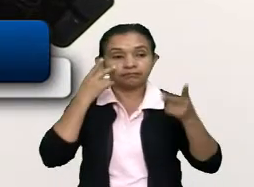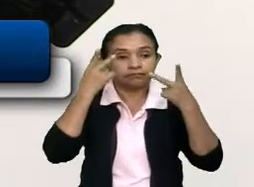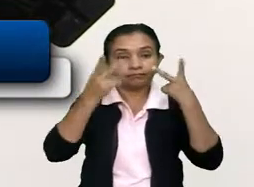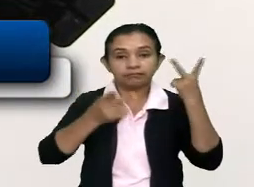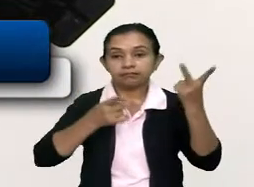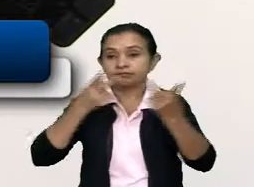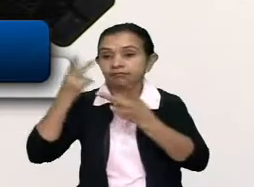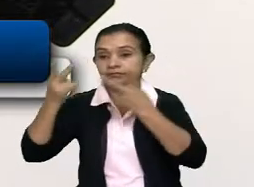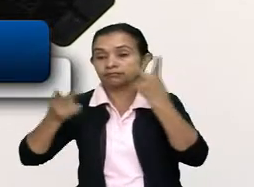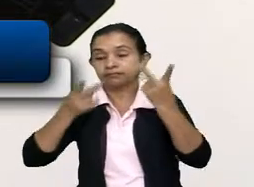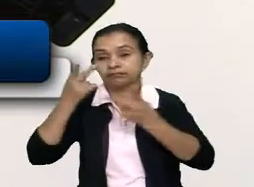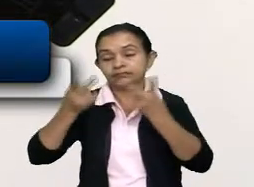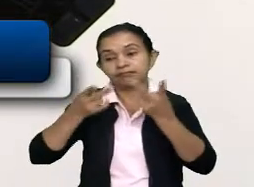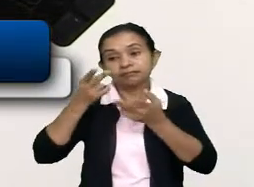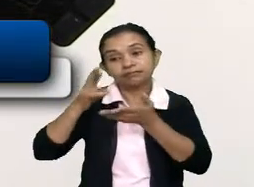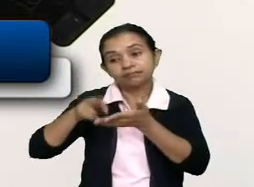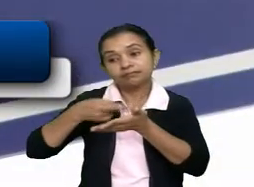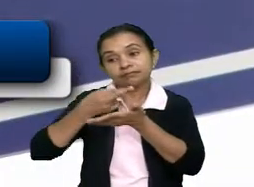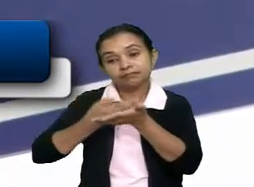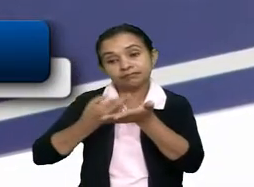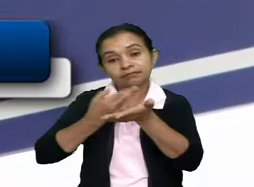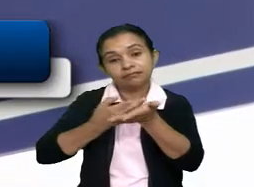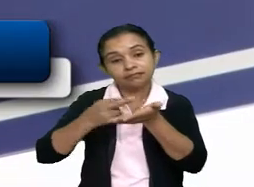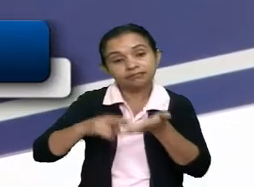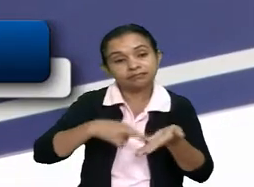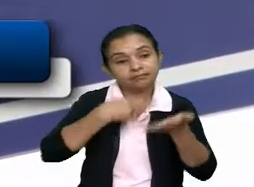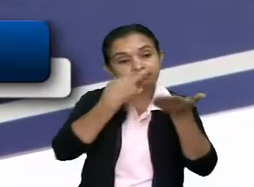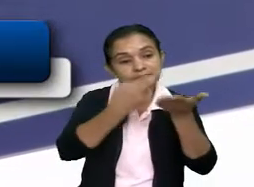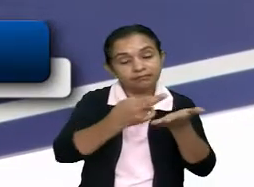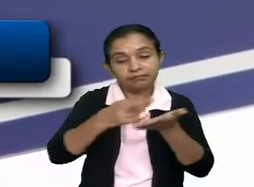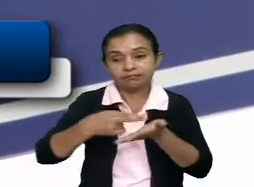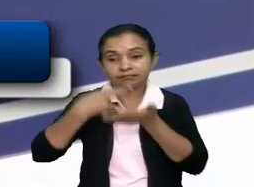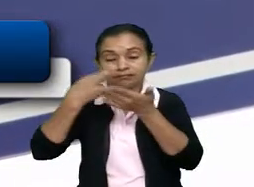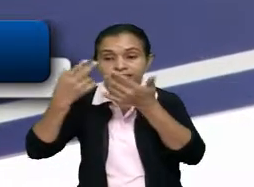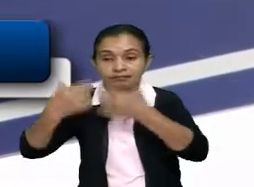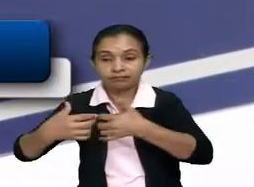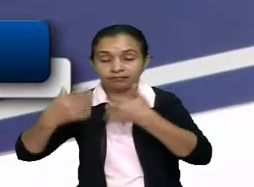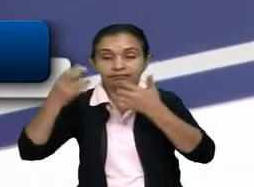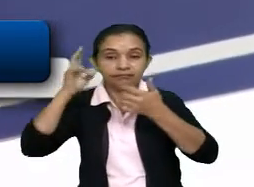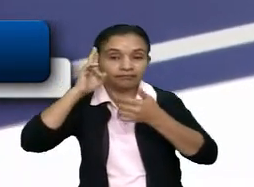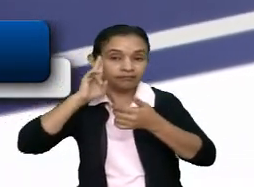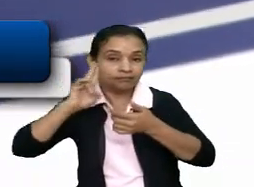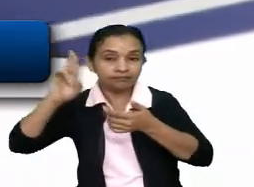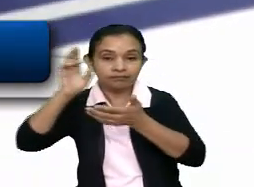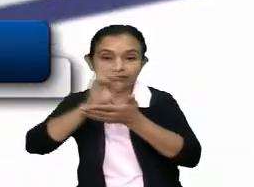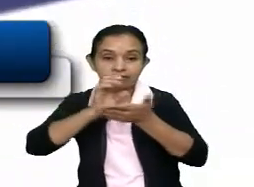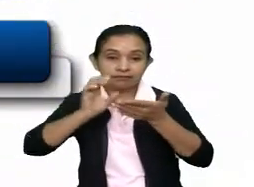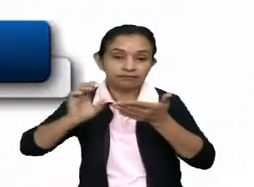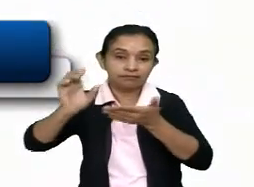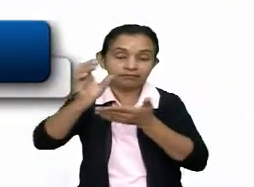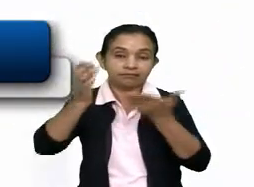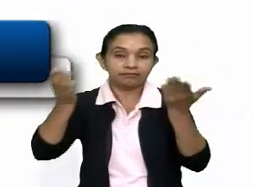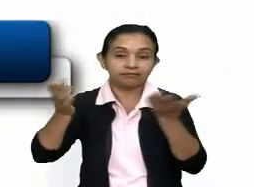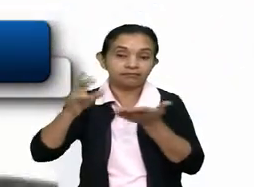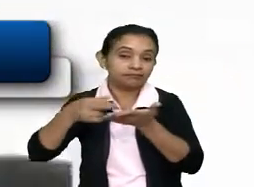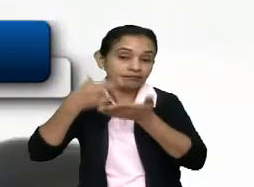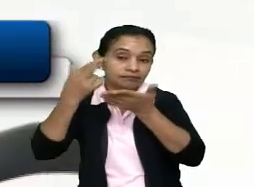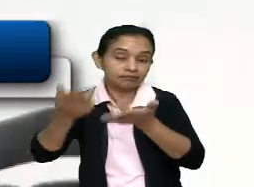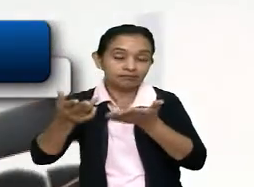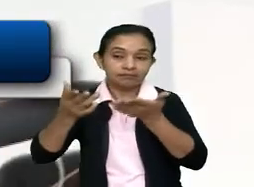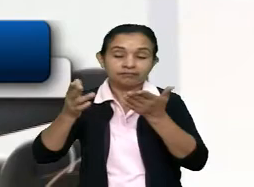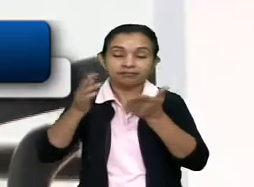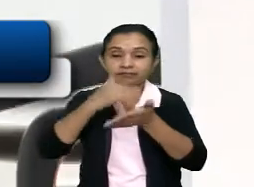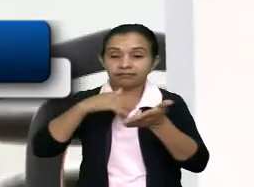los sitios de colecta visitamos empresas universidades colegios los centros